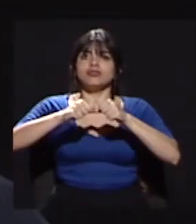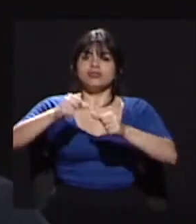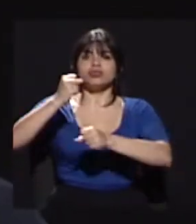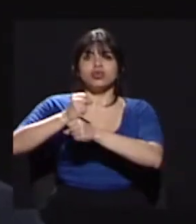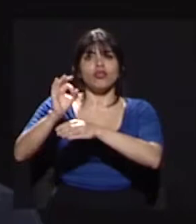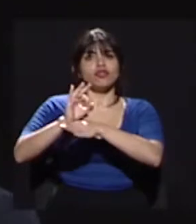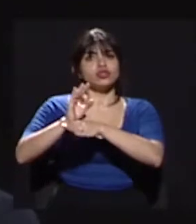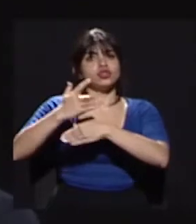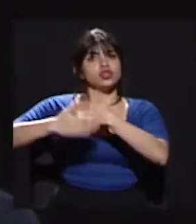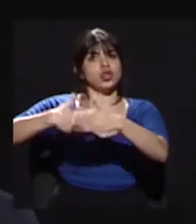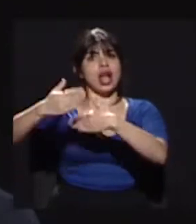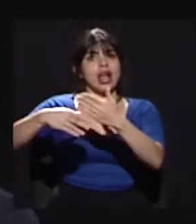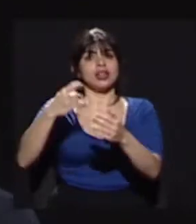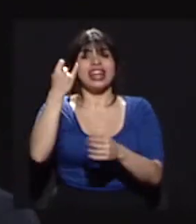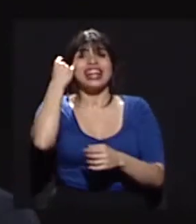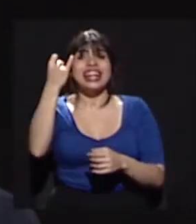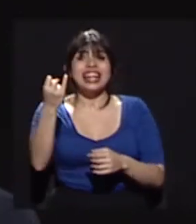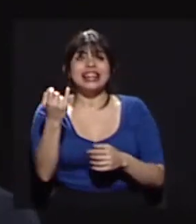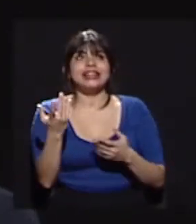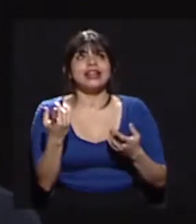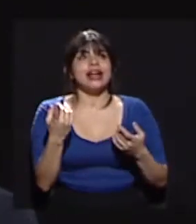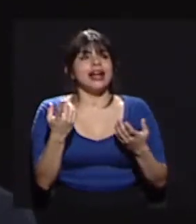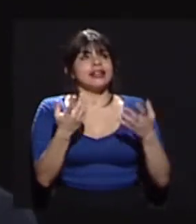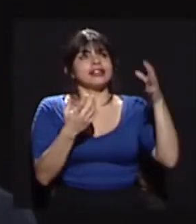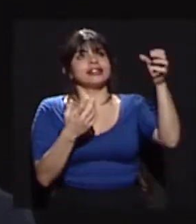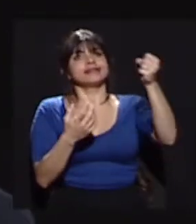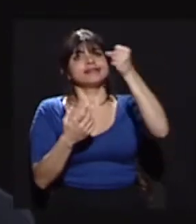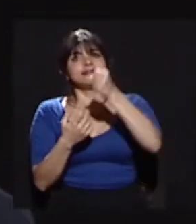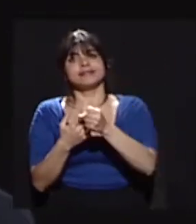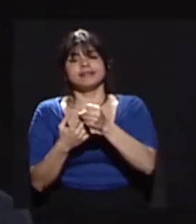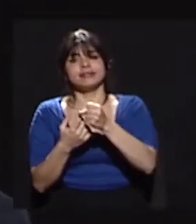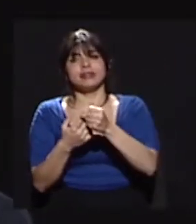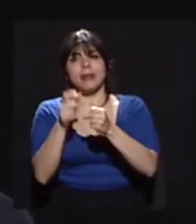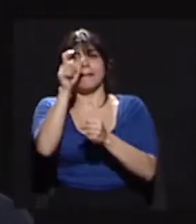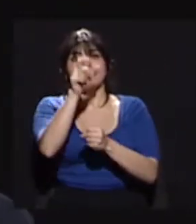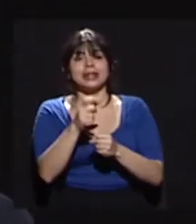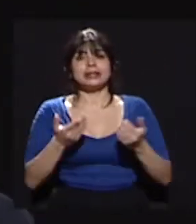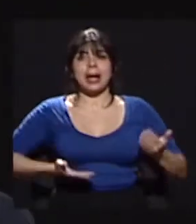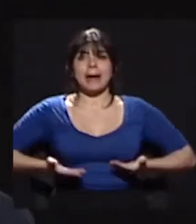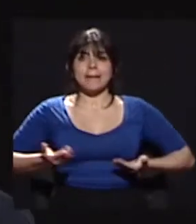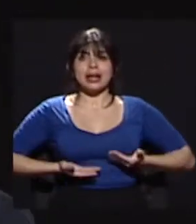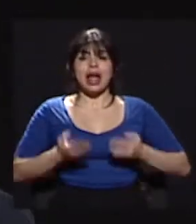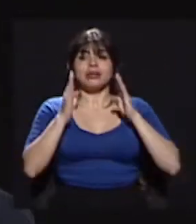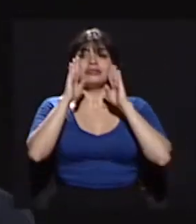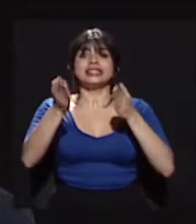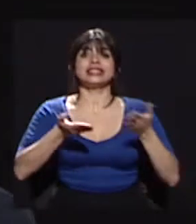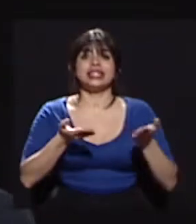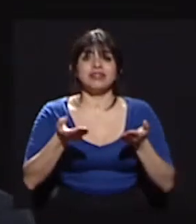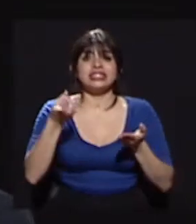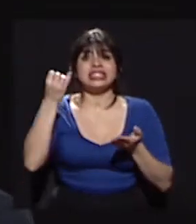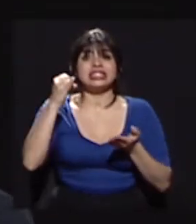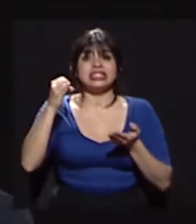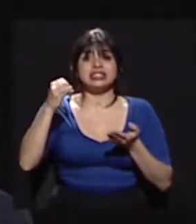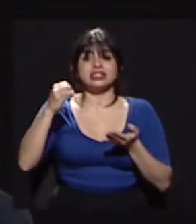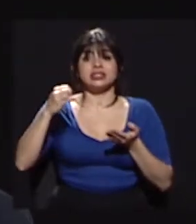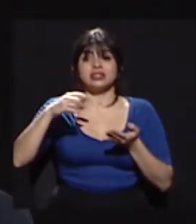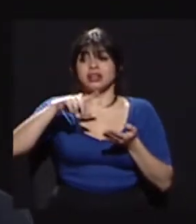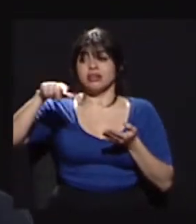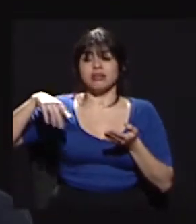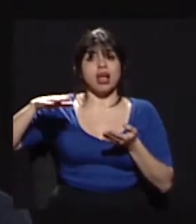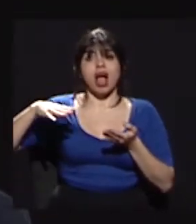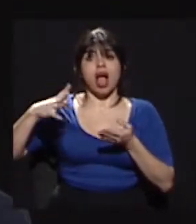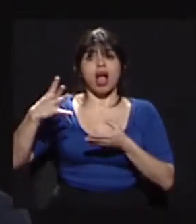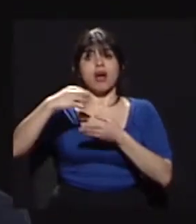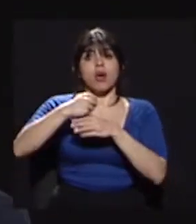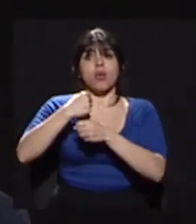se la idea de traer función de traer un personal que atienda los servicios caso de que éstos no se restituyeran de